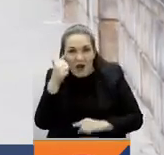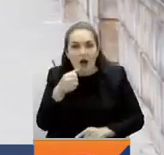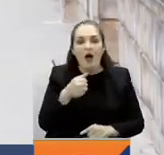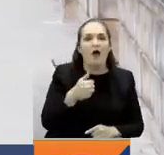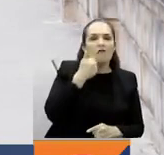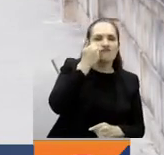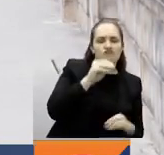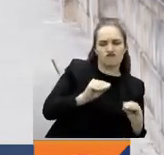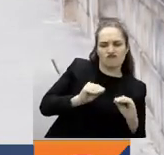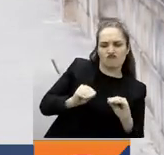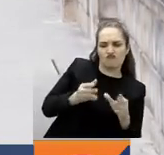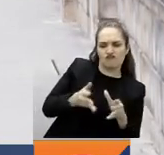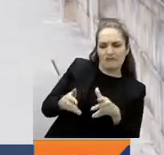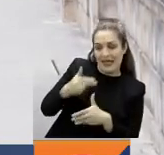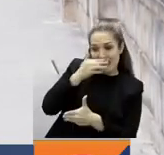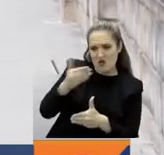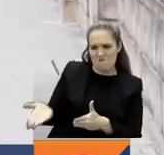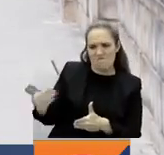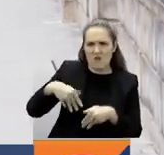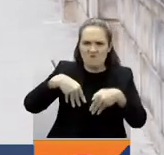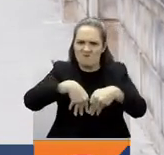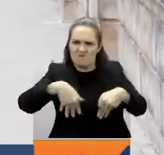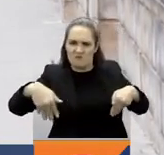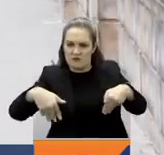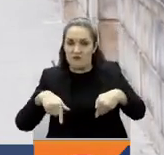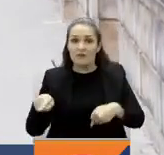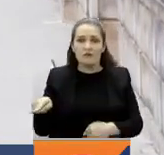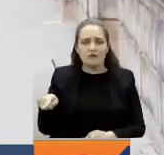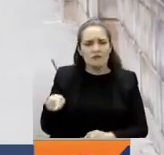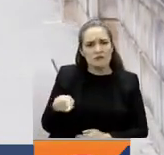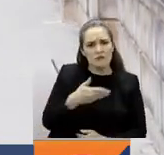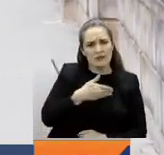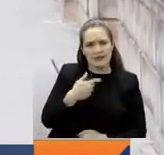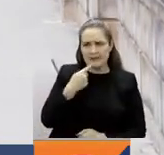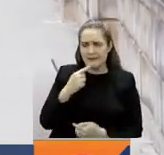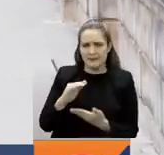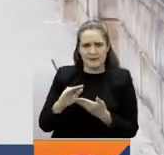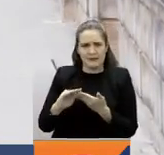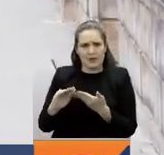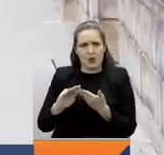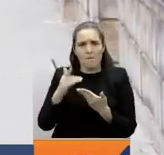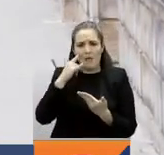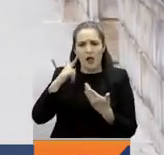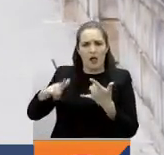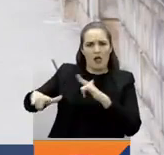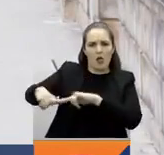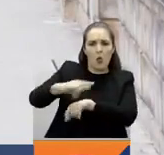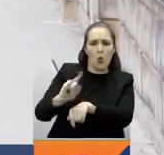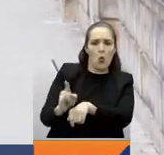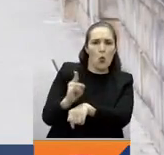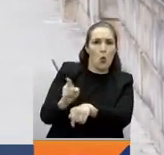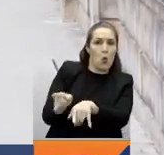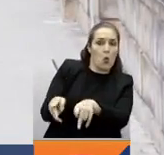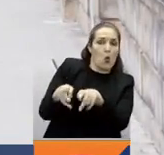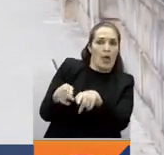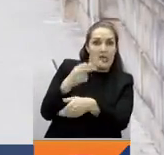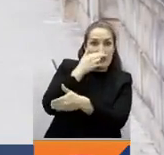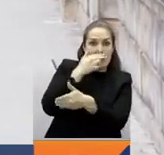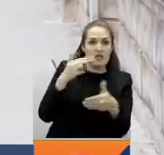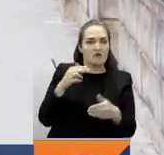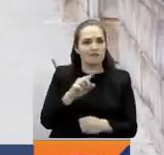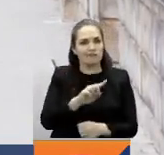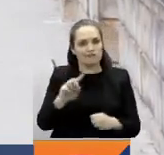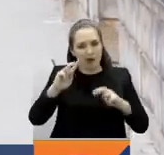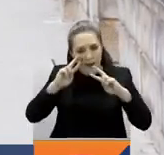hicieran parte de la primera línea. Ha dicho el presidente que no se puede instrumentalizar a los niños y que se requieren investigaciones, pero sobre